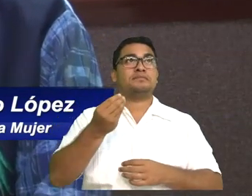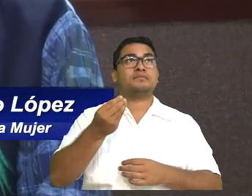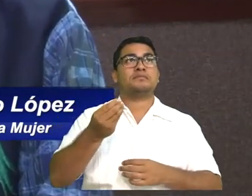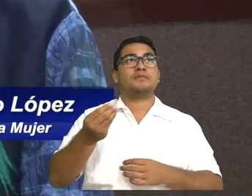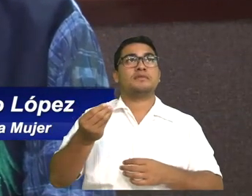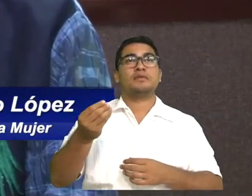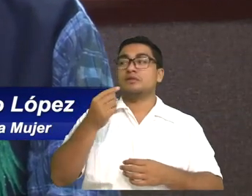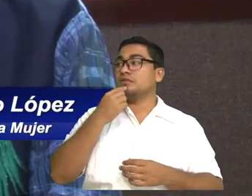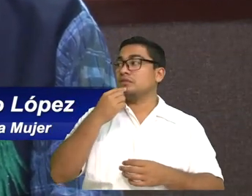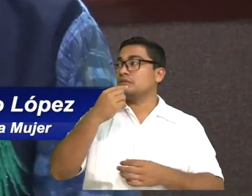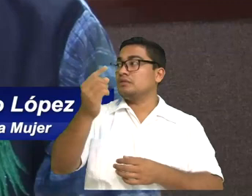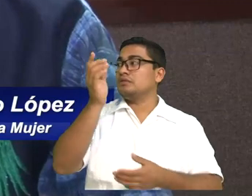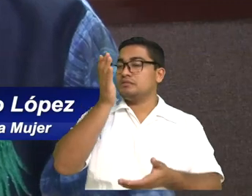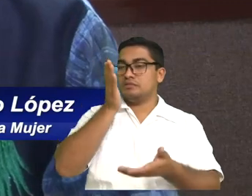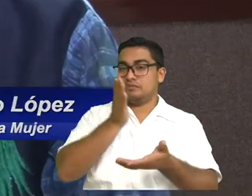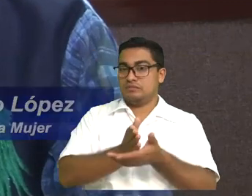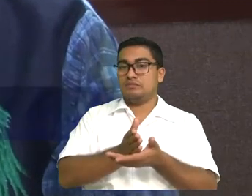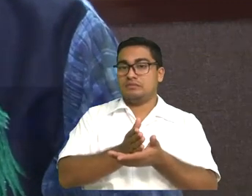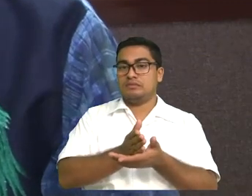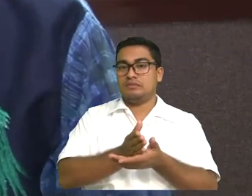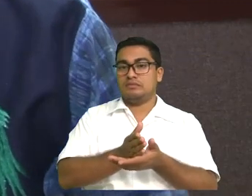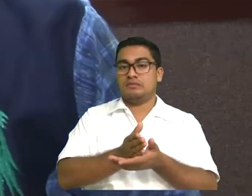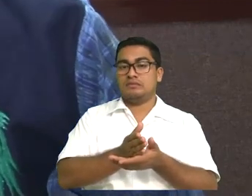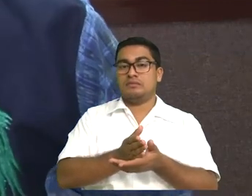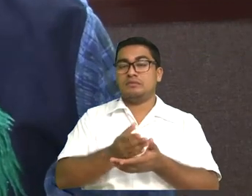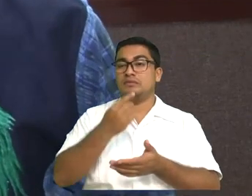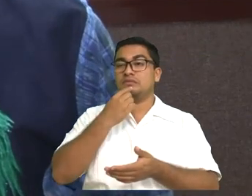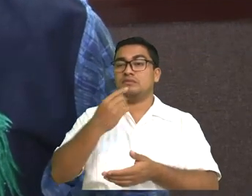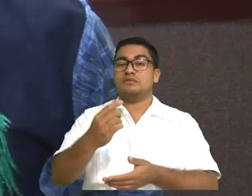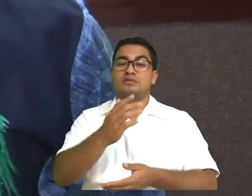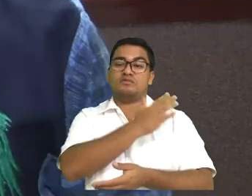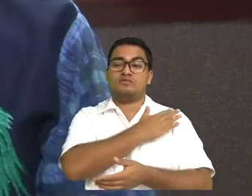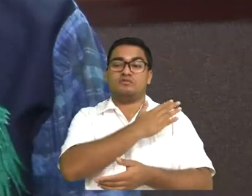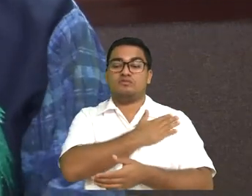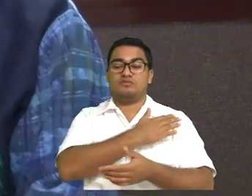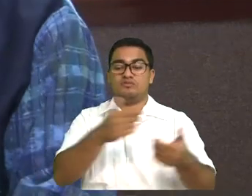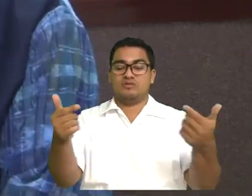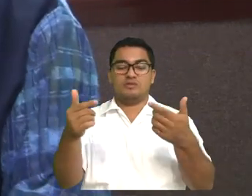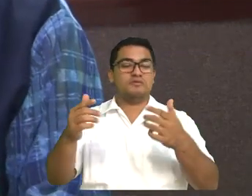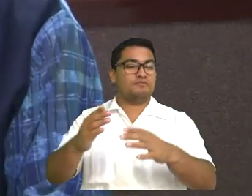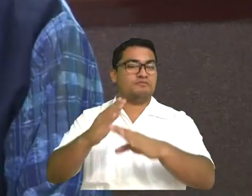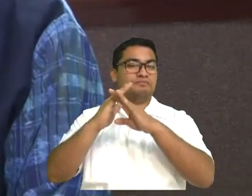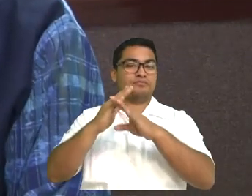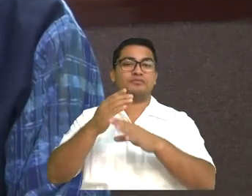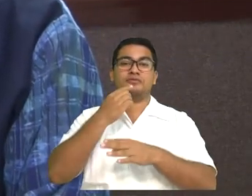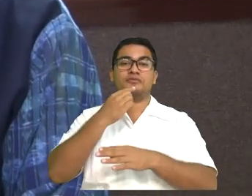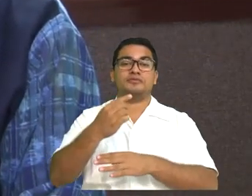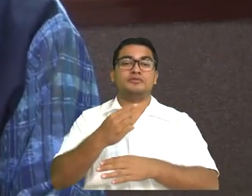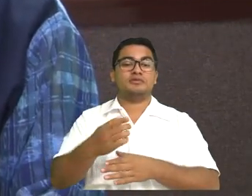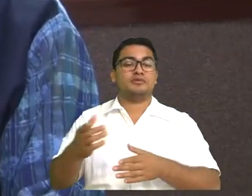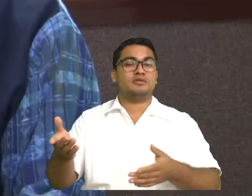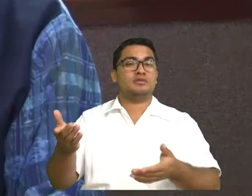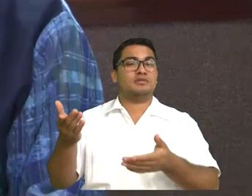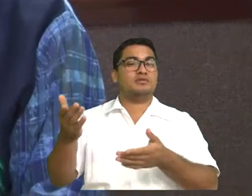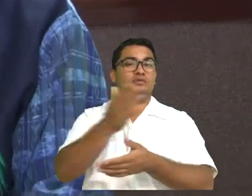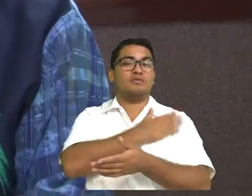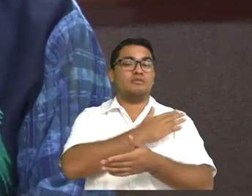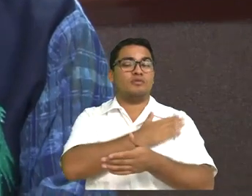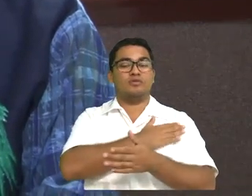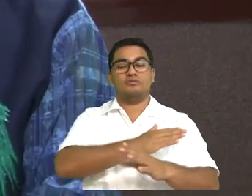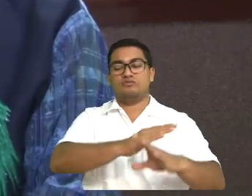con decisión lucharon contra la dictadura de los Somoza y lograron derrocar esa